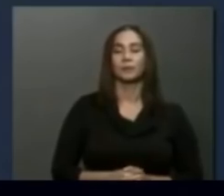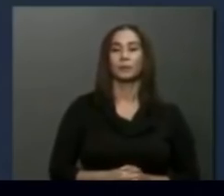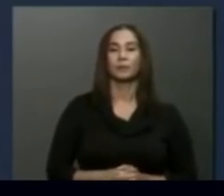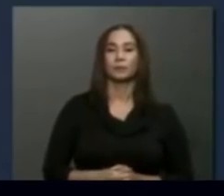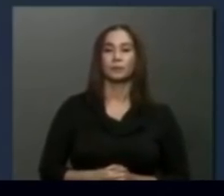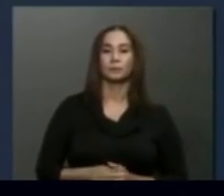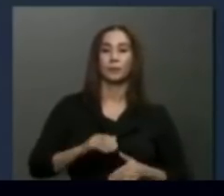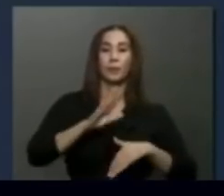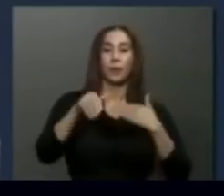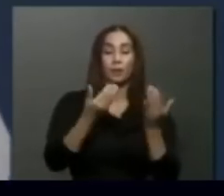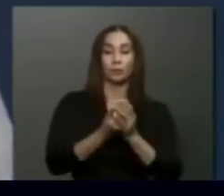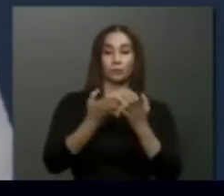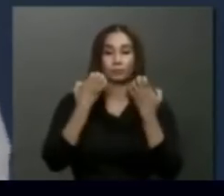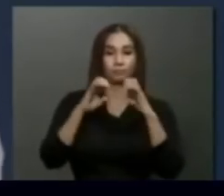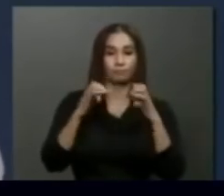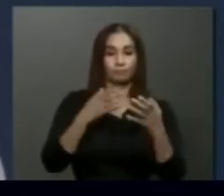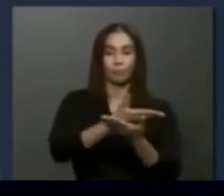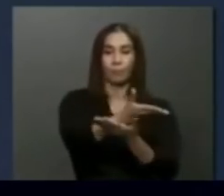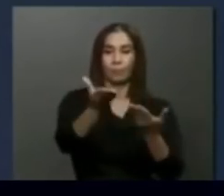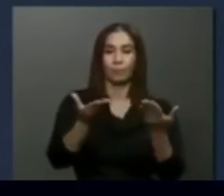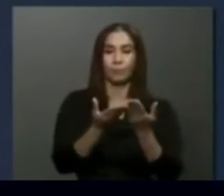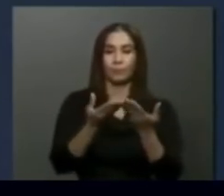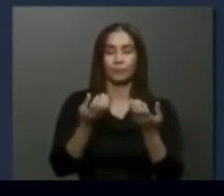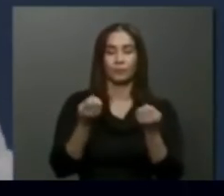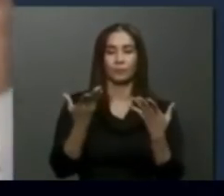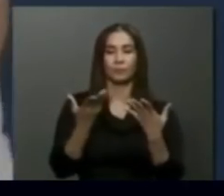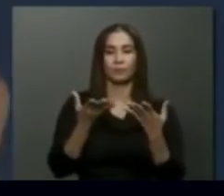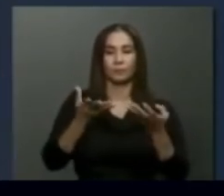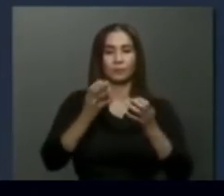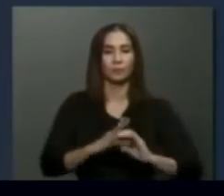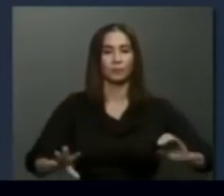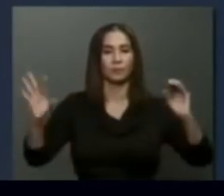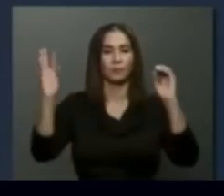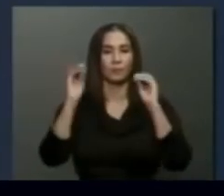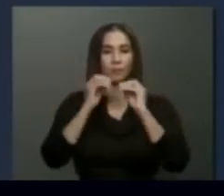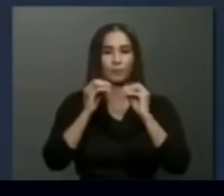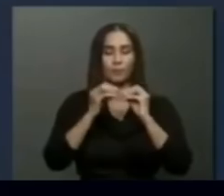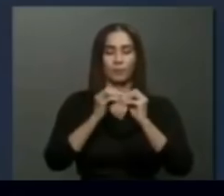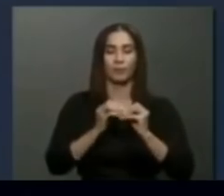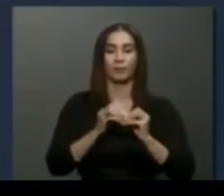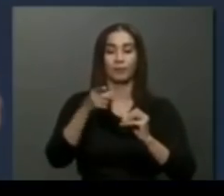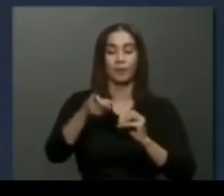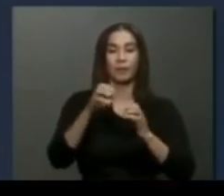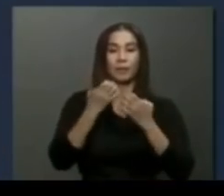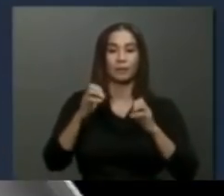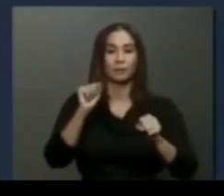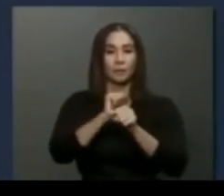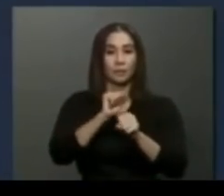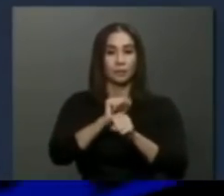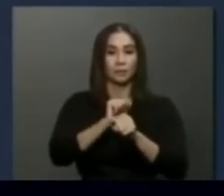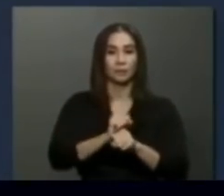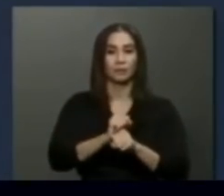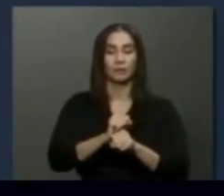Todo esfuerzo que hagamos por ustedes será poco en relación con todo el esfuerzo, el trabajo y